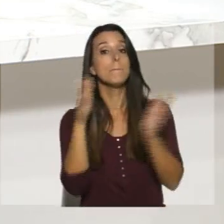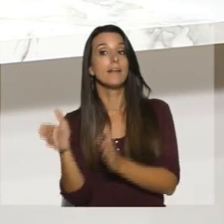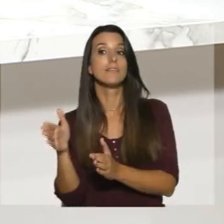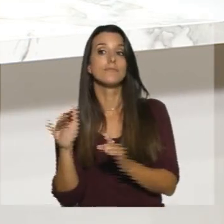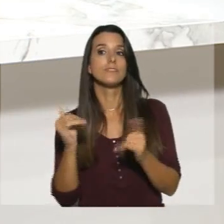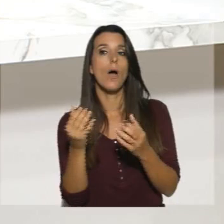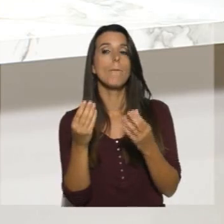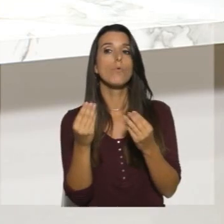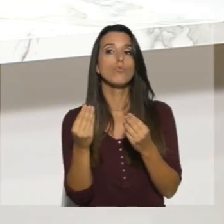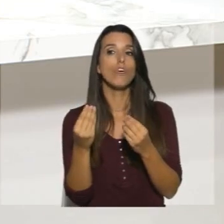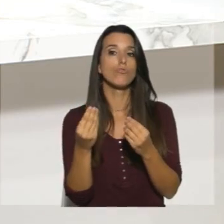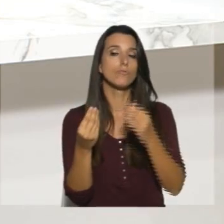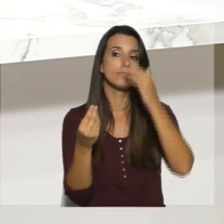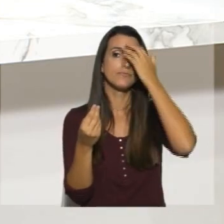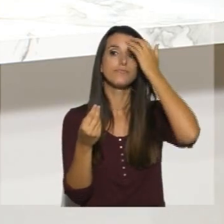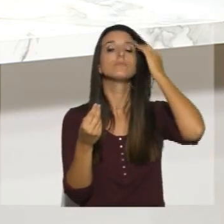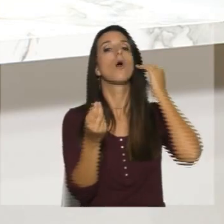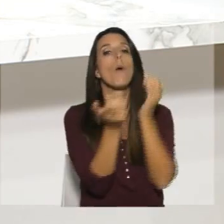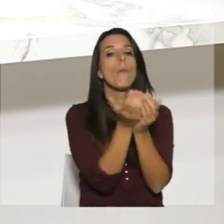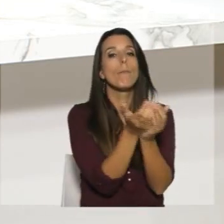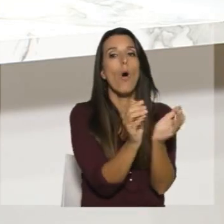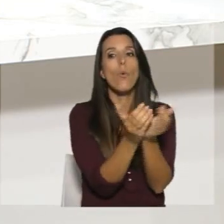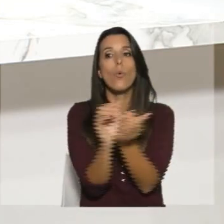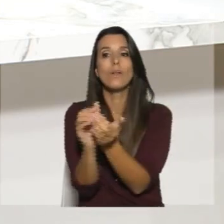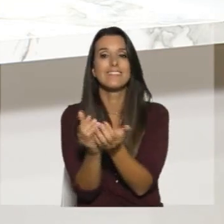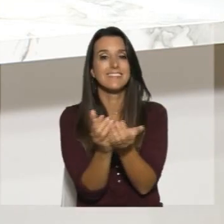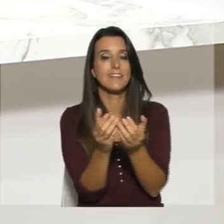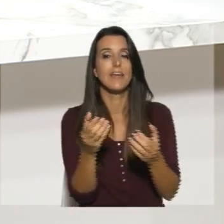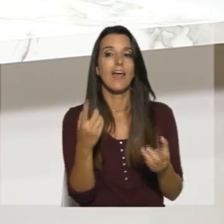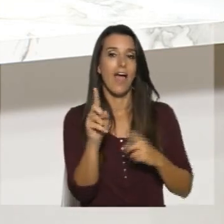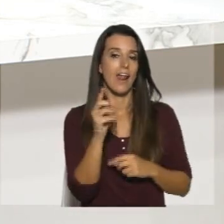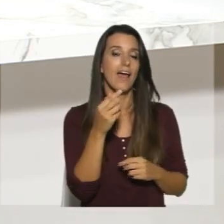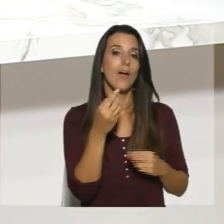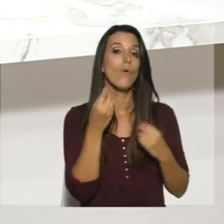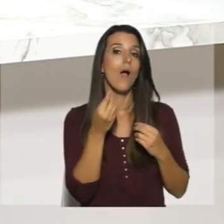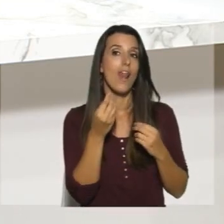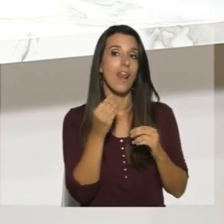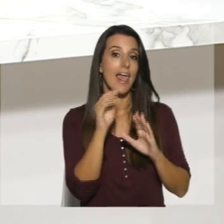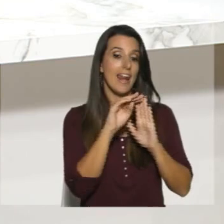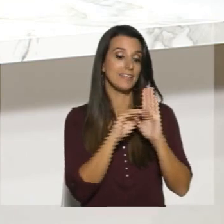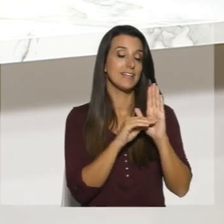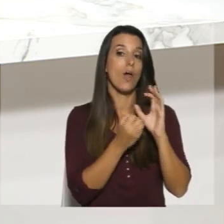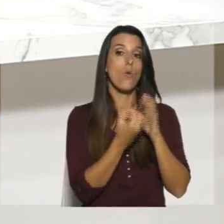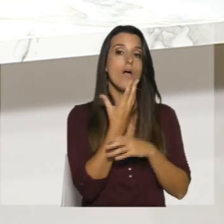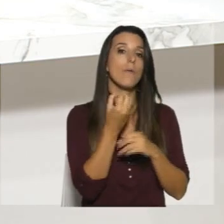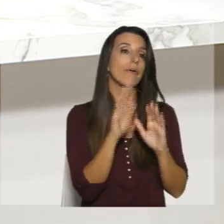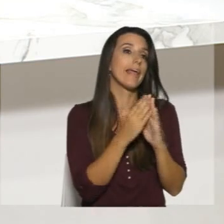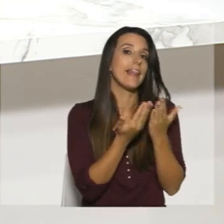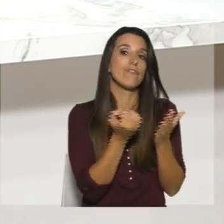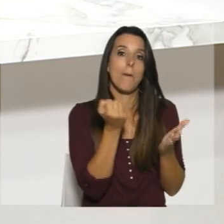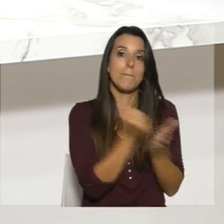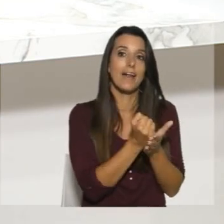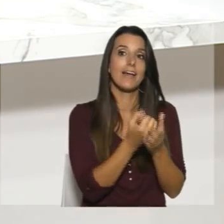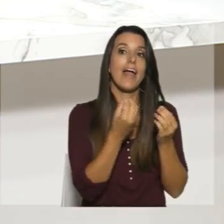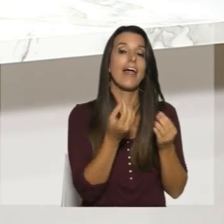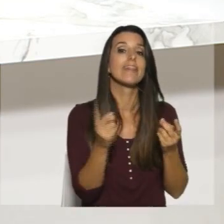un montón de bolsitos y de cosas. Como te decía, la diferencia que tiene esta receta con respecto a otras, porque el librito era de esa marca, es que